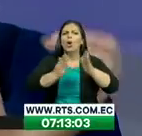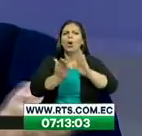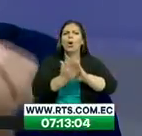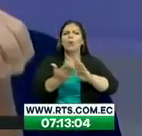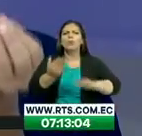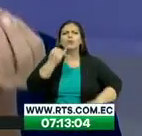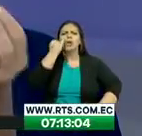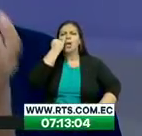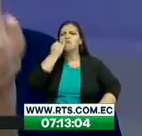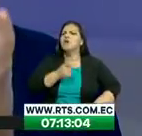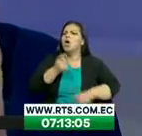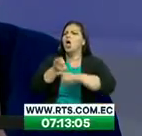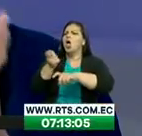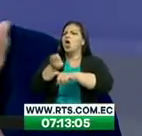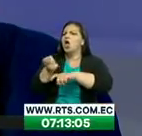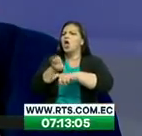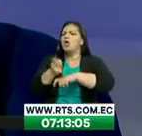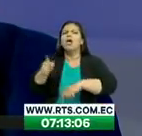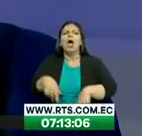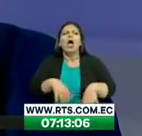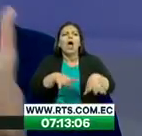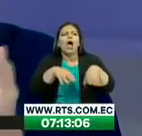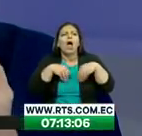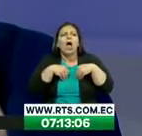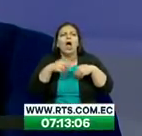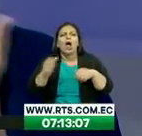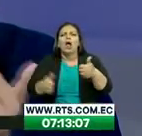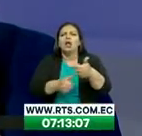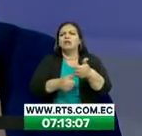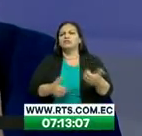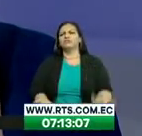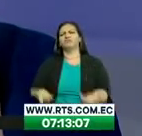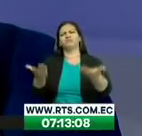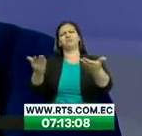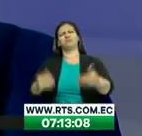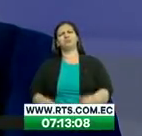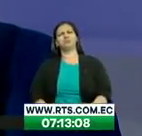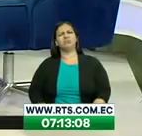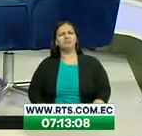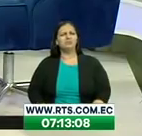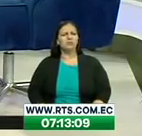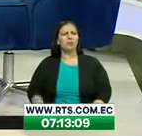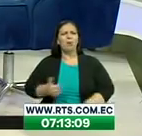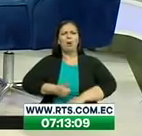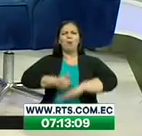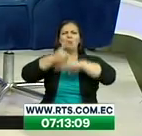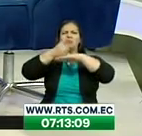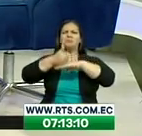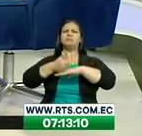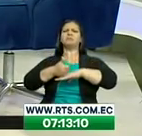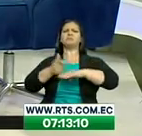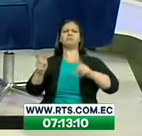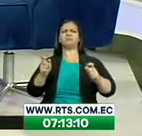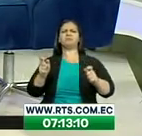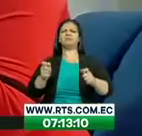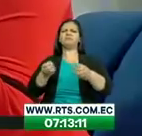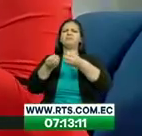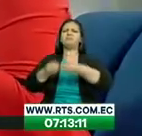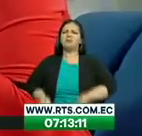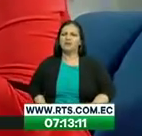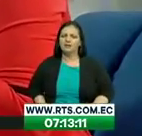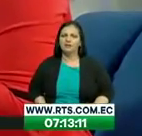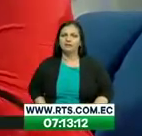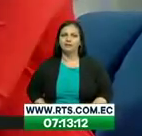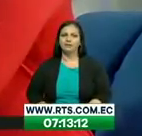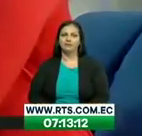al otro, lo que hizo es que su autoridad y su palabra estuviera ahorita por el subsuelo. No obstante, Irene, trato